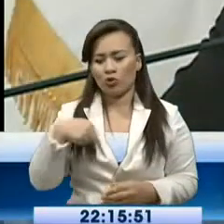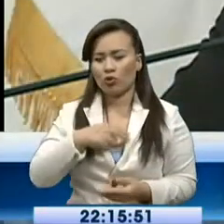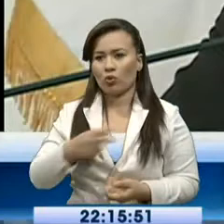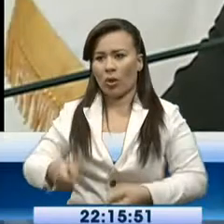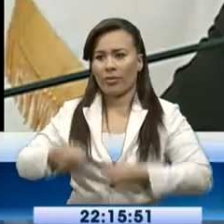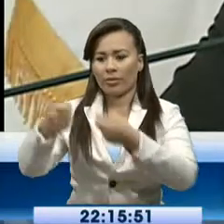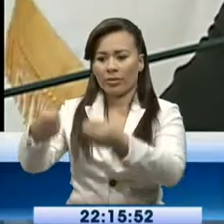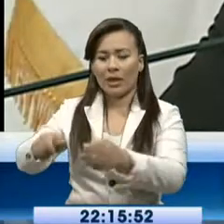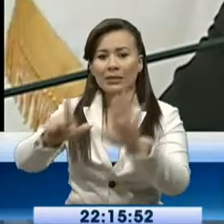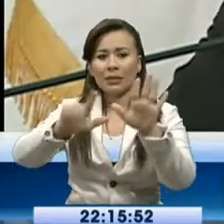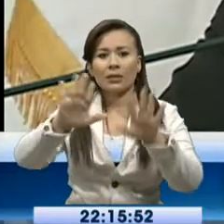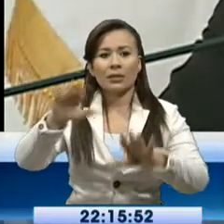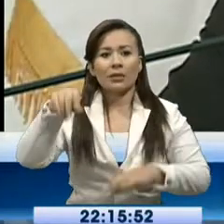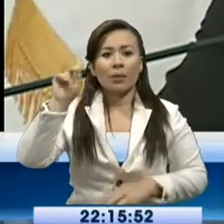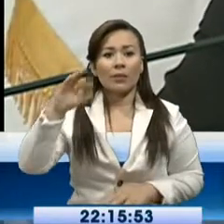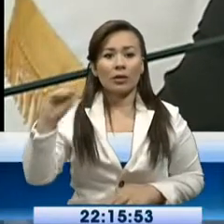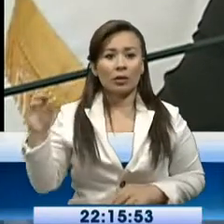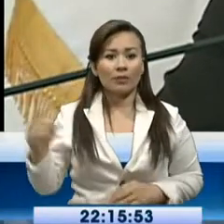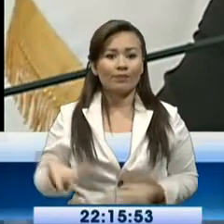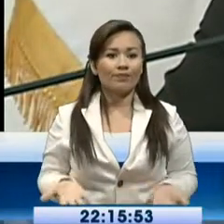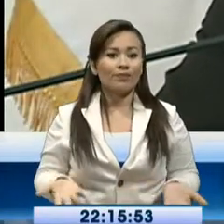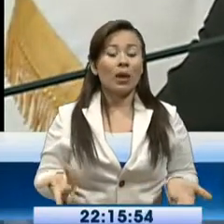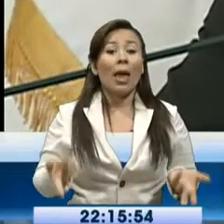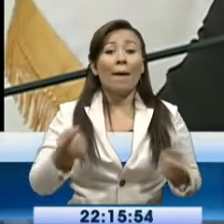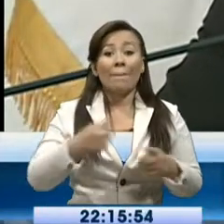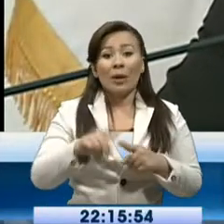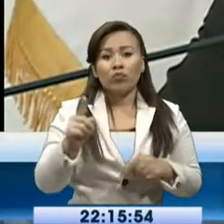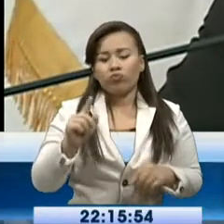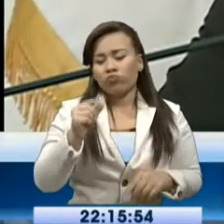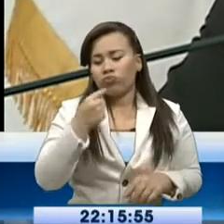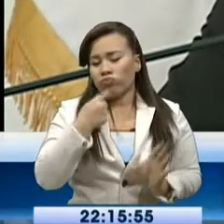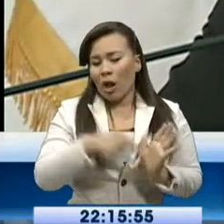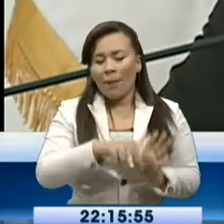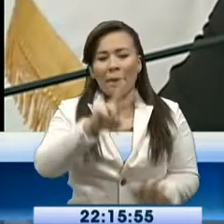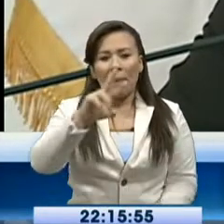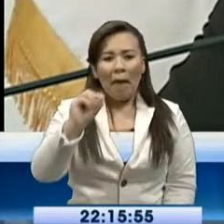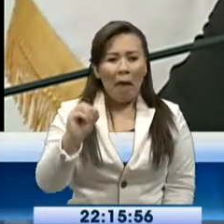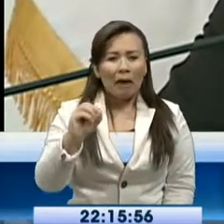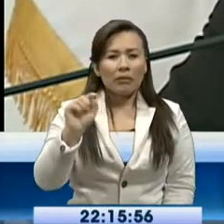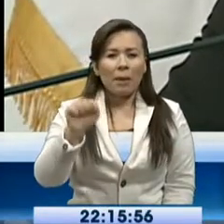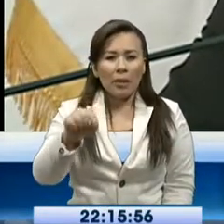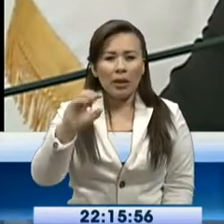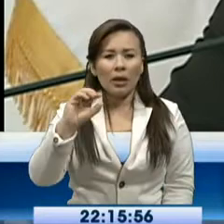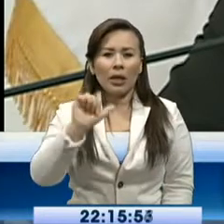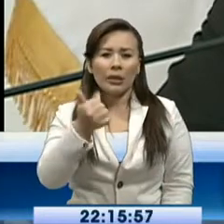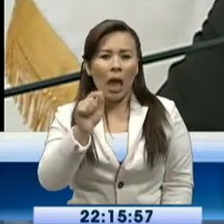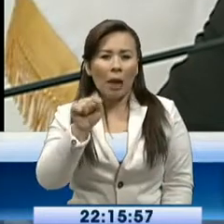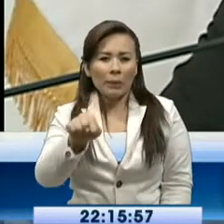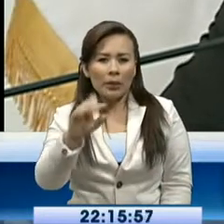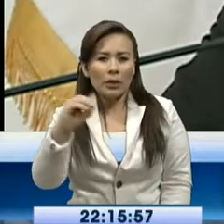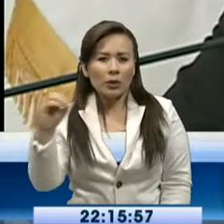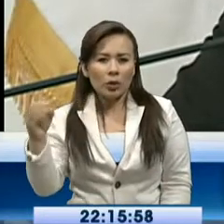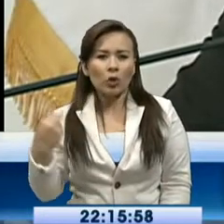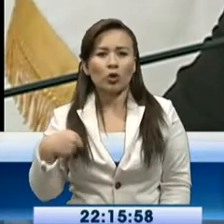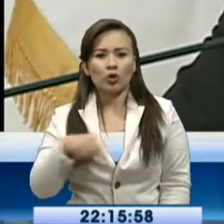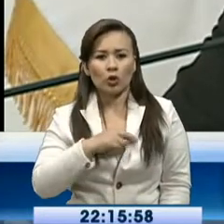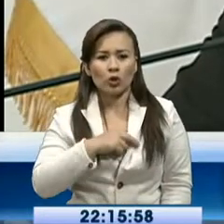mil dólares. Cuando en cambio tienes una afectación de 20 mil dólares, 10 mil dólares, se cubre